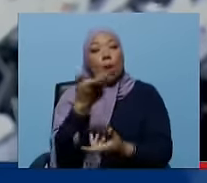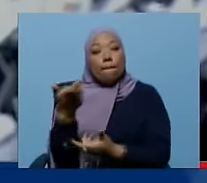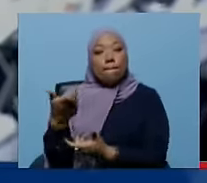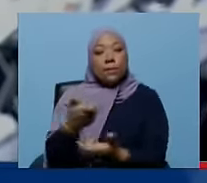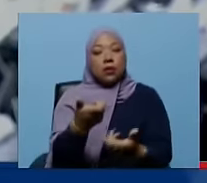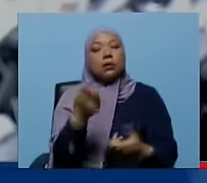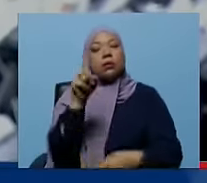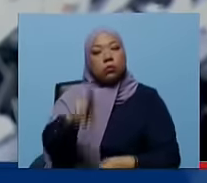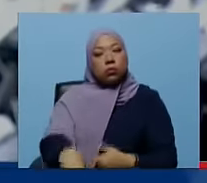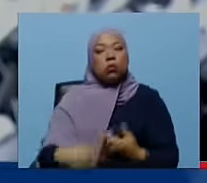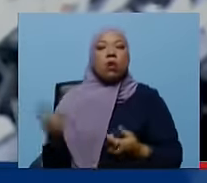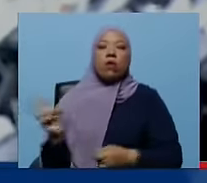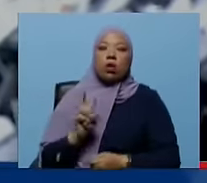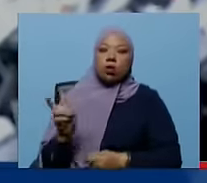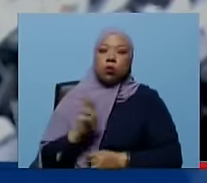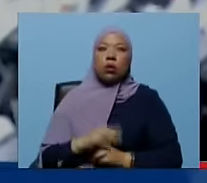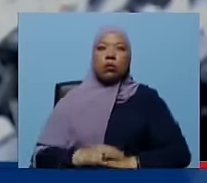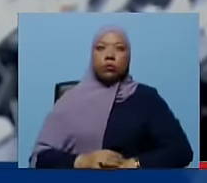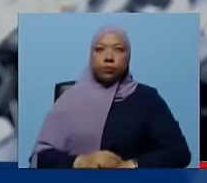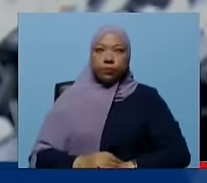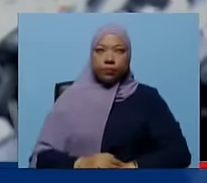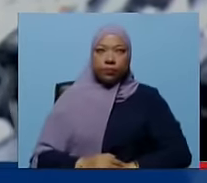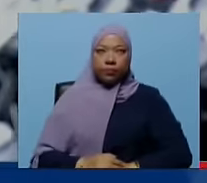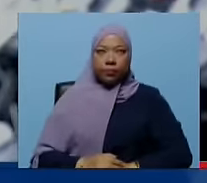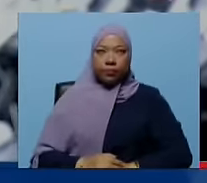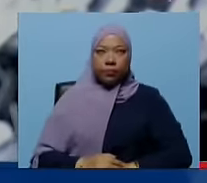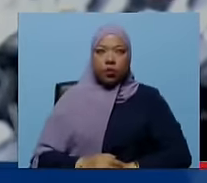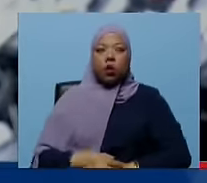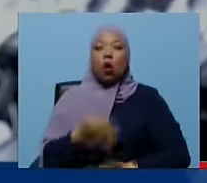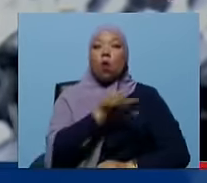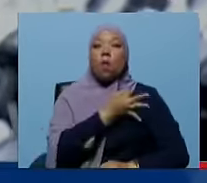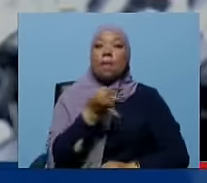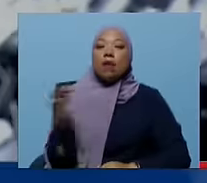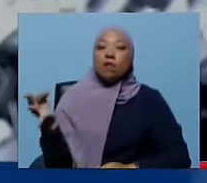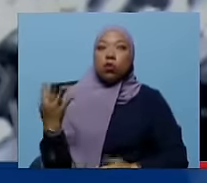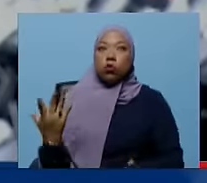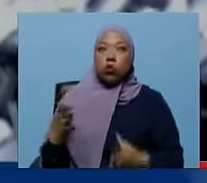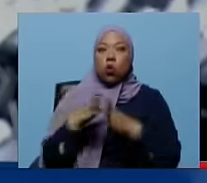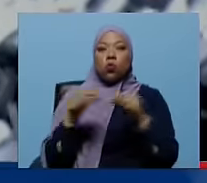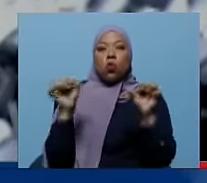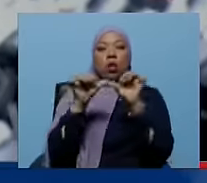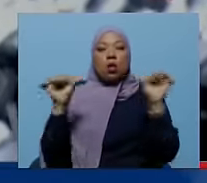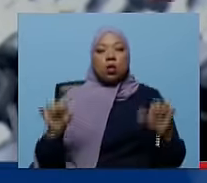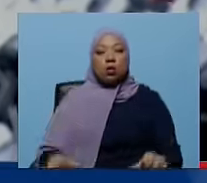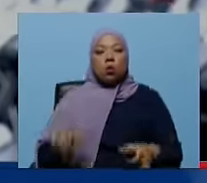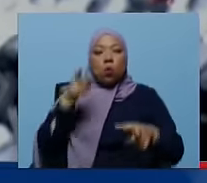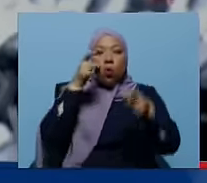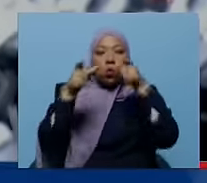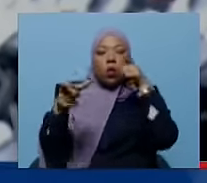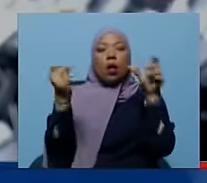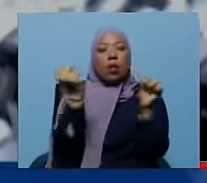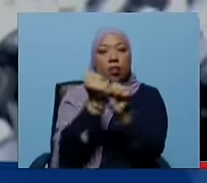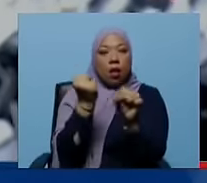y bomberas del país. Tenemos que ir perfeccionando todo el sistema de seguridad.